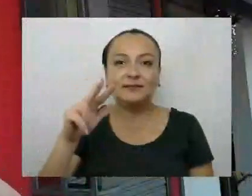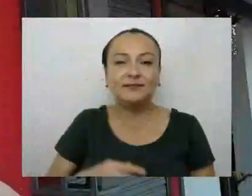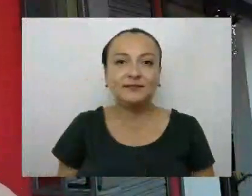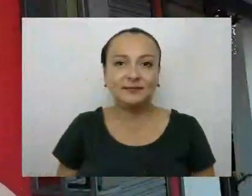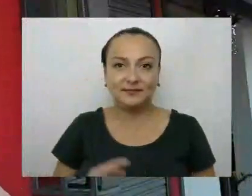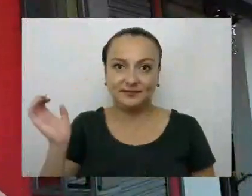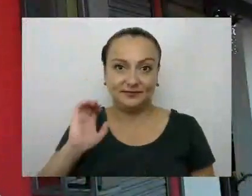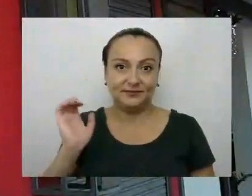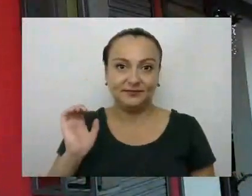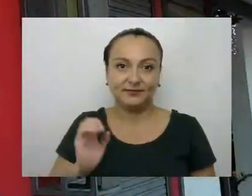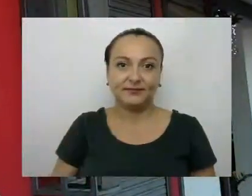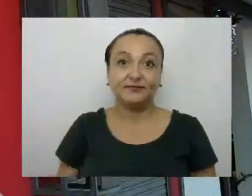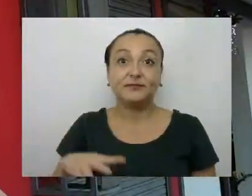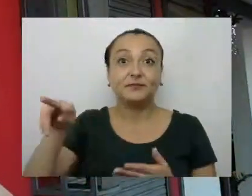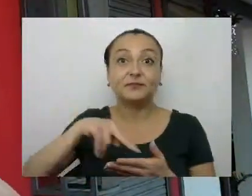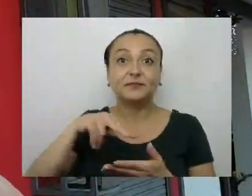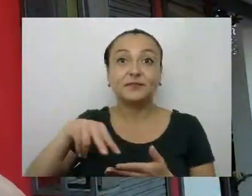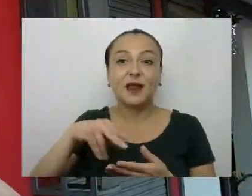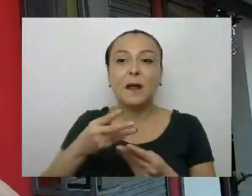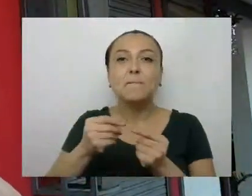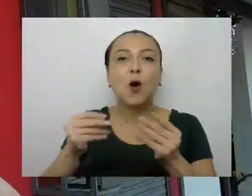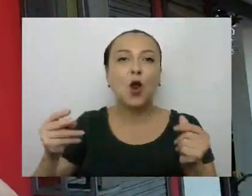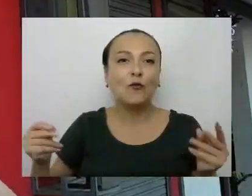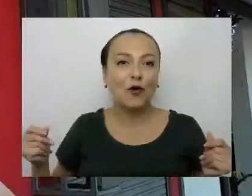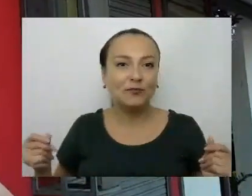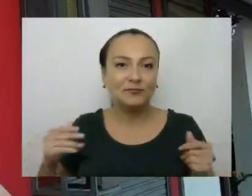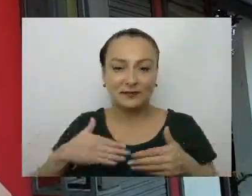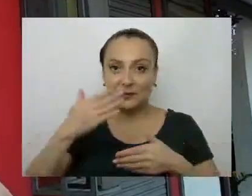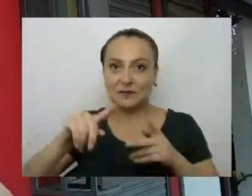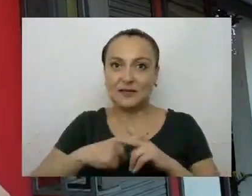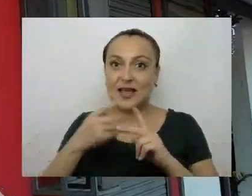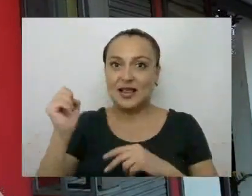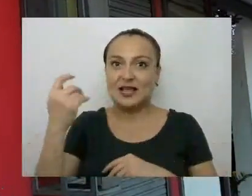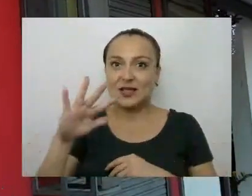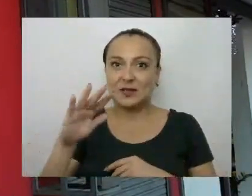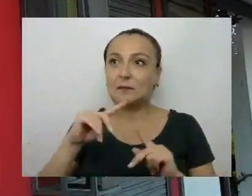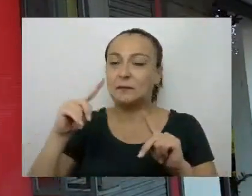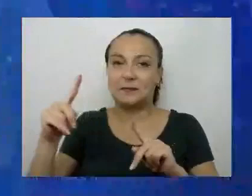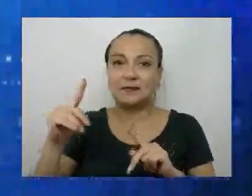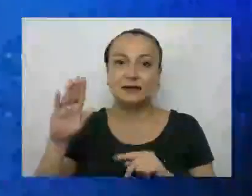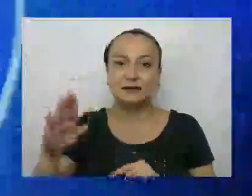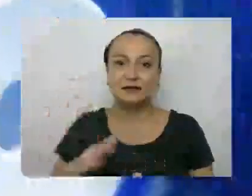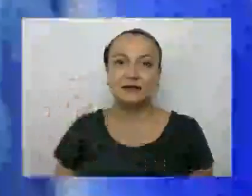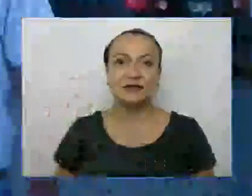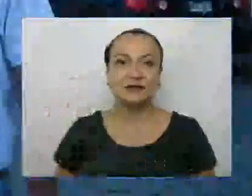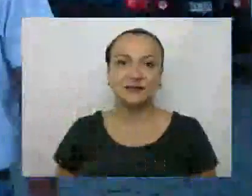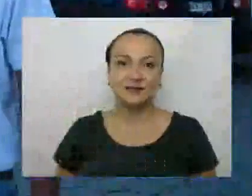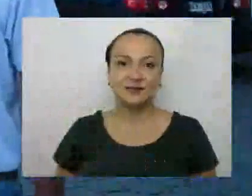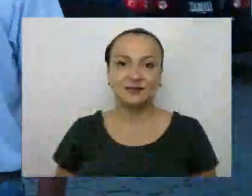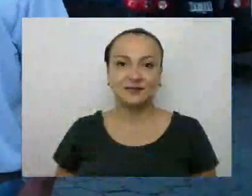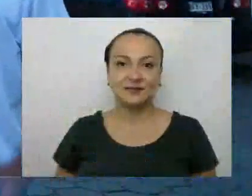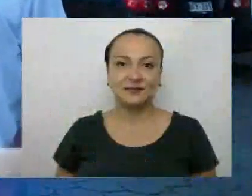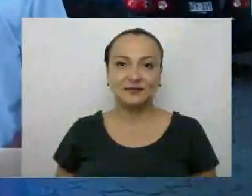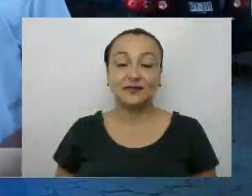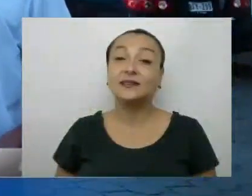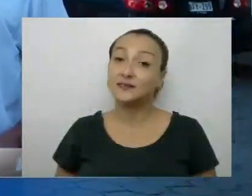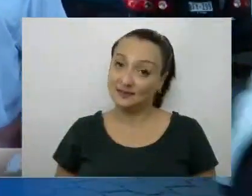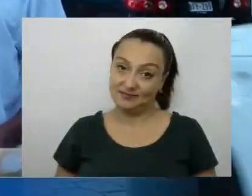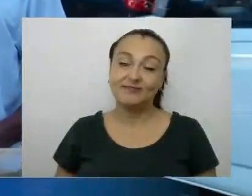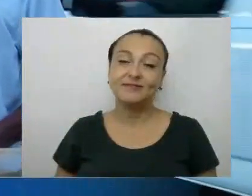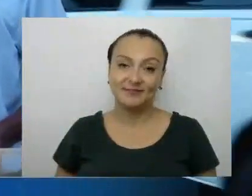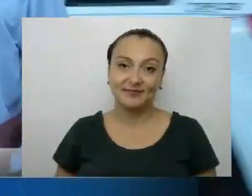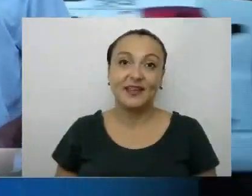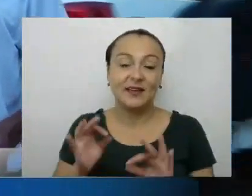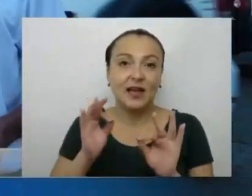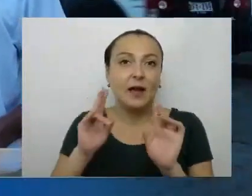enero, que es el baile del polvo, y después arrancar el 14 para llegar con cerca, ¿verdad? El 21. Bueno, pues sí, definitivamente